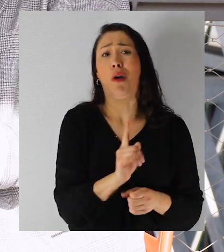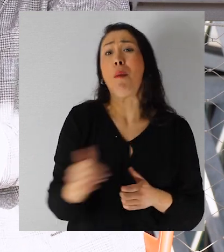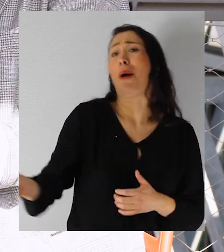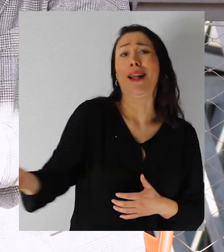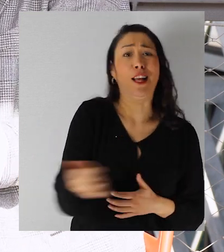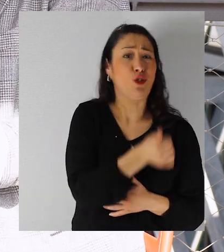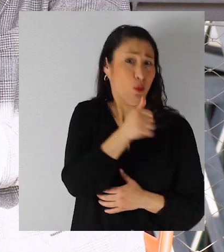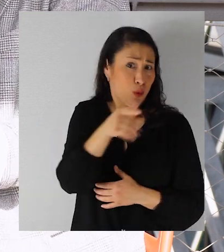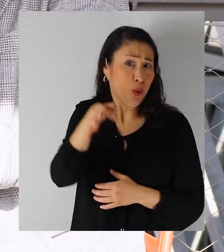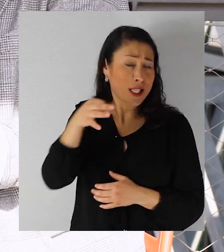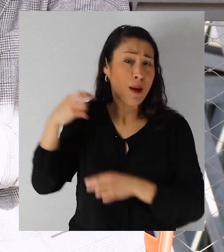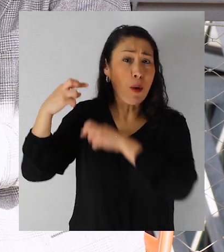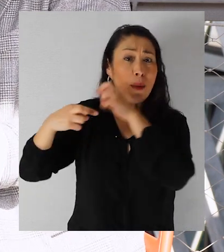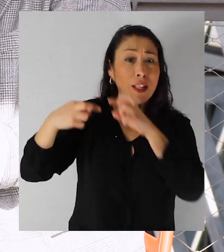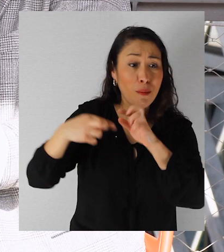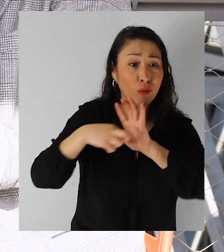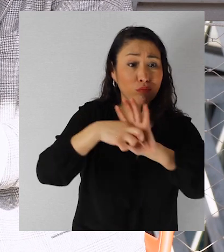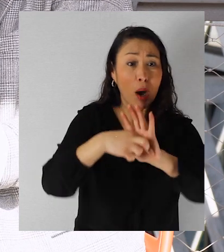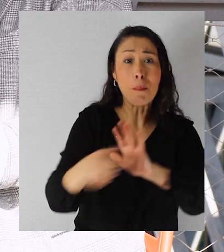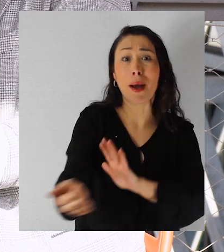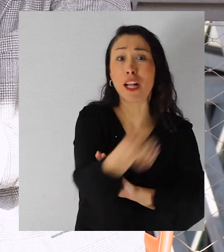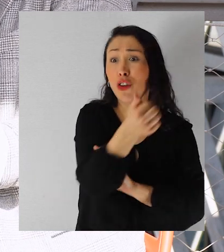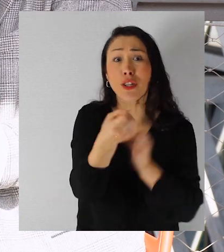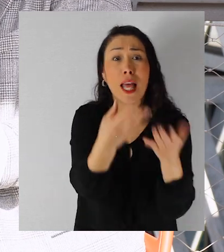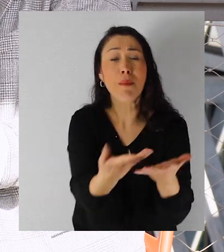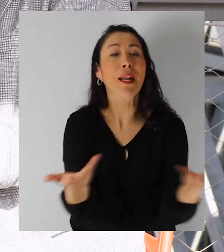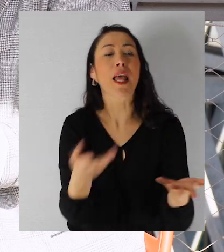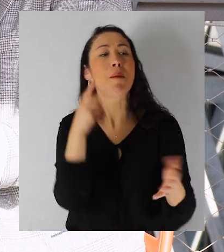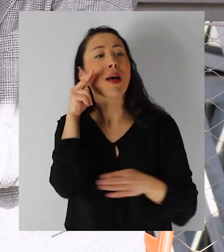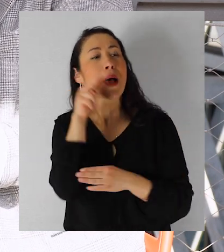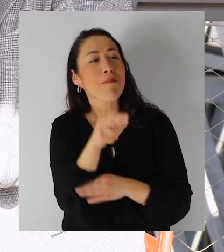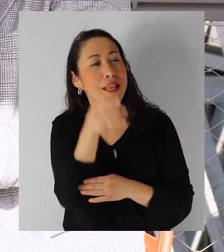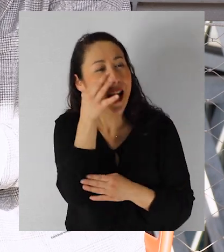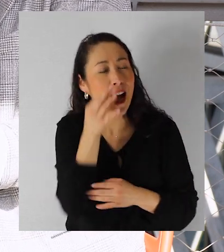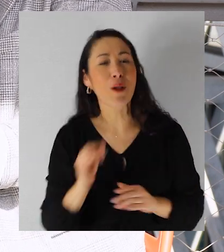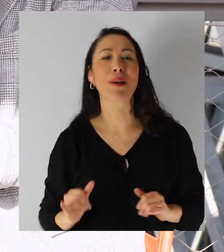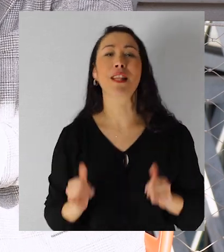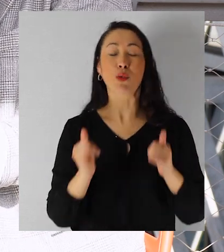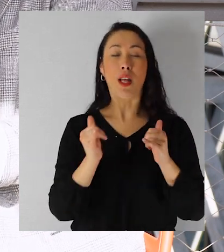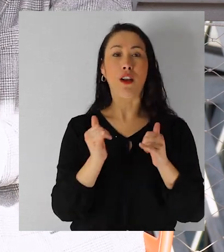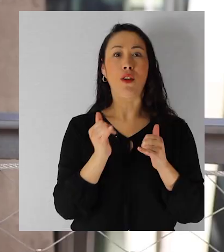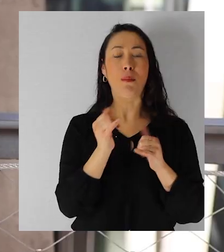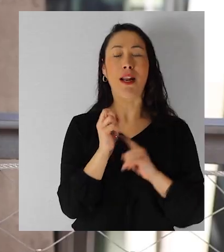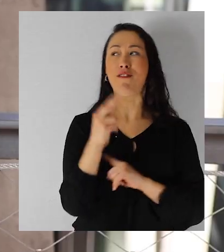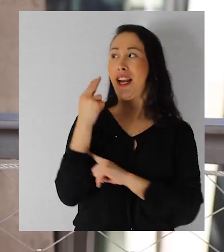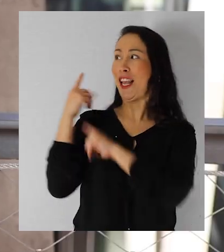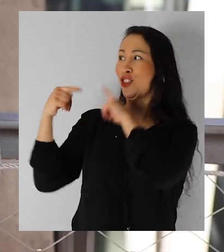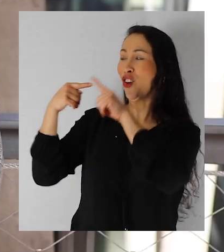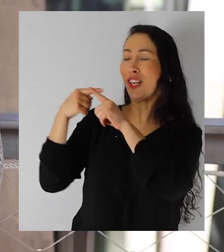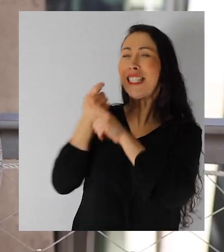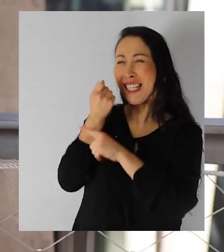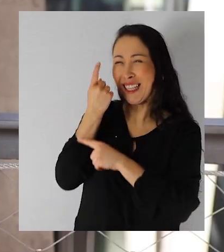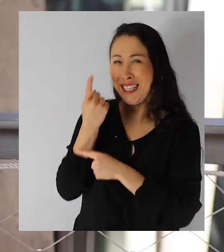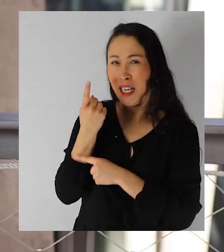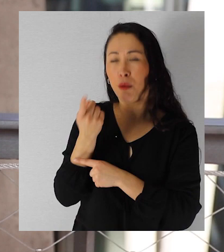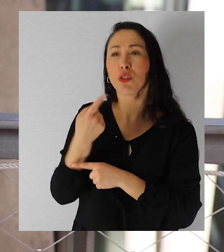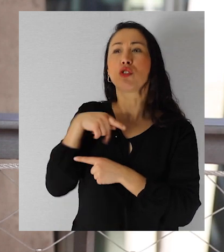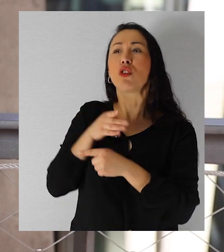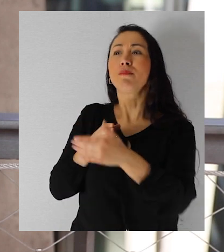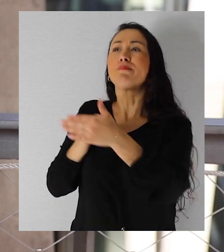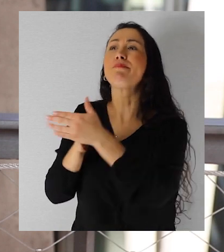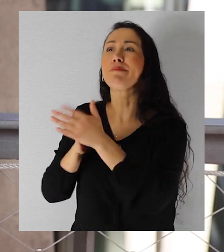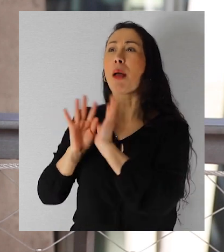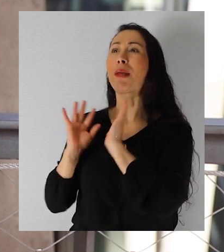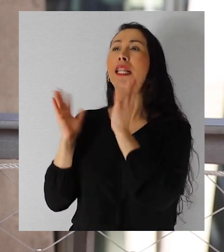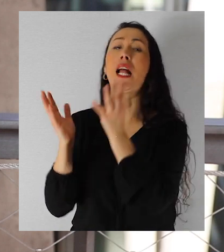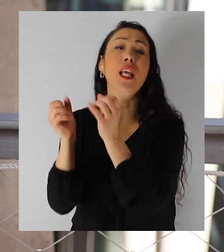todos y el patrimonio está ahí para disfrutarlo, admirarlo y entender también nuestra historia pasada. Cuando nos encontramos con barreras ambientales que pueden